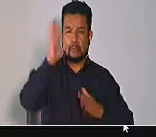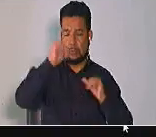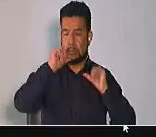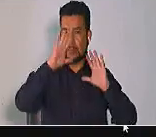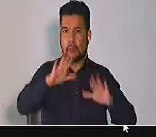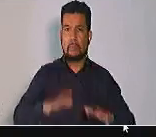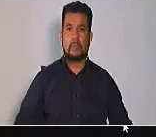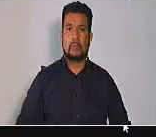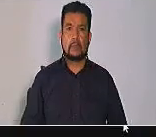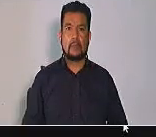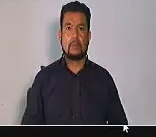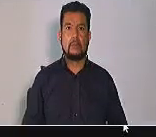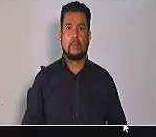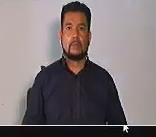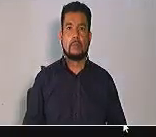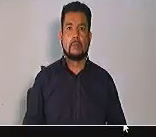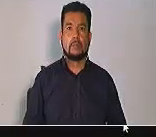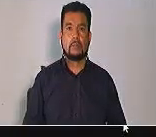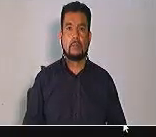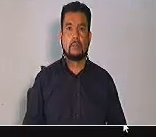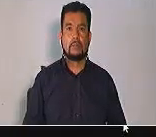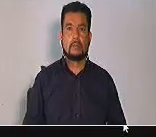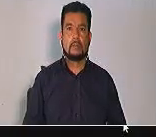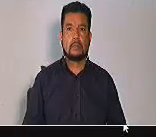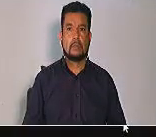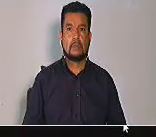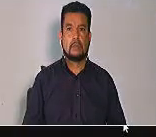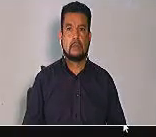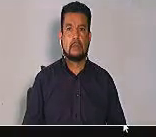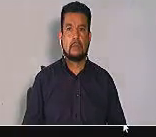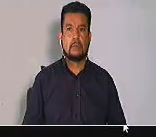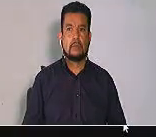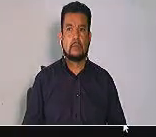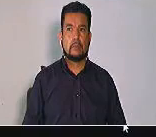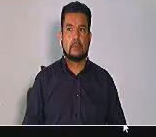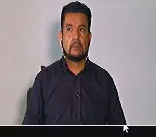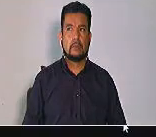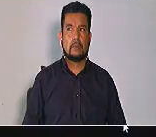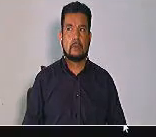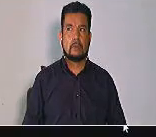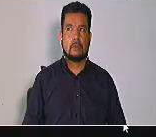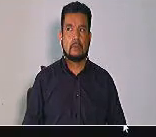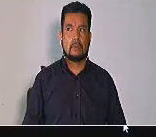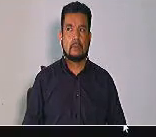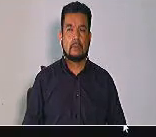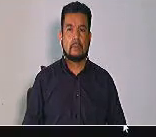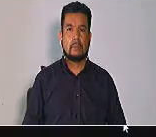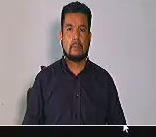bendiga. Que nuestra gente.